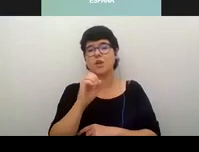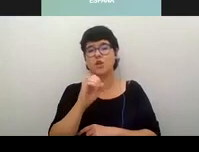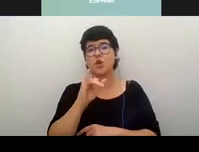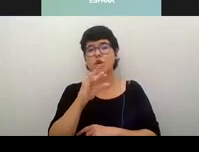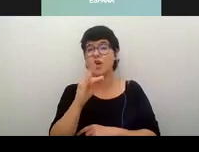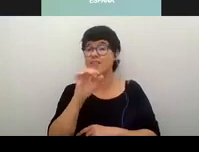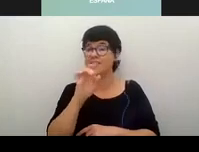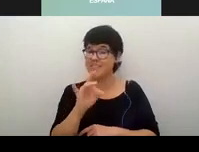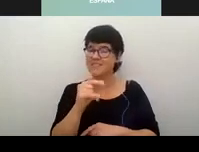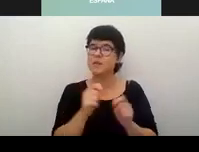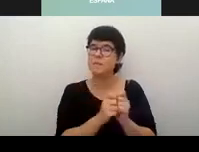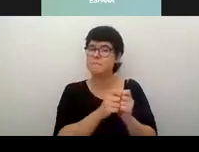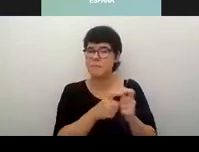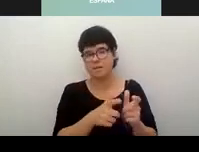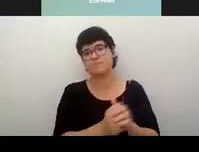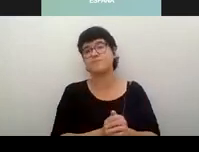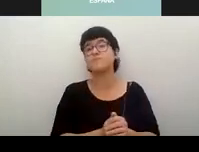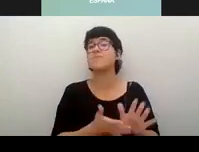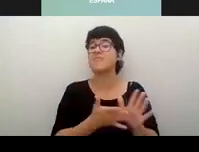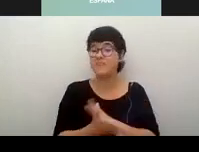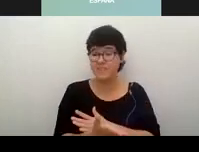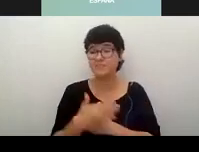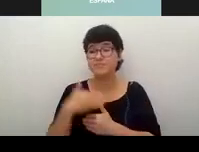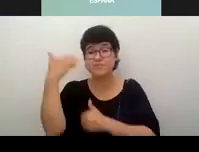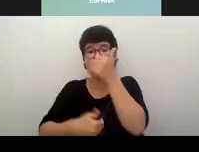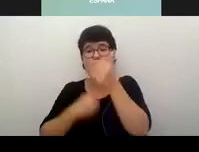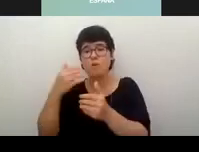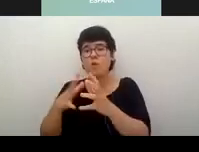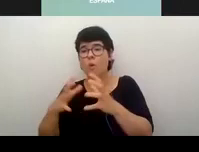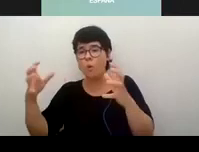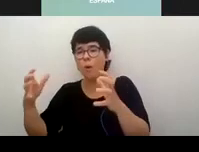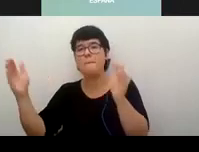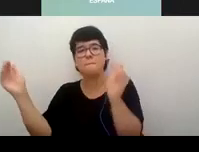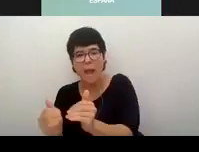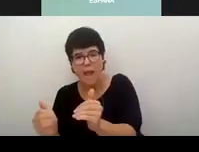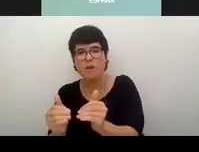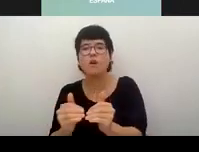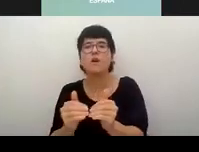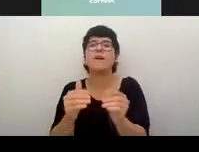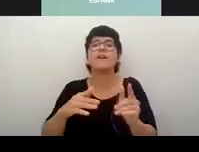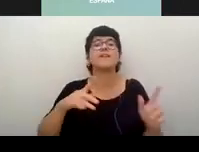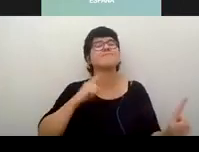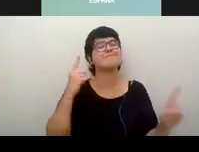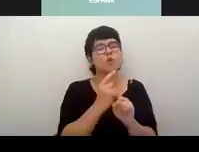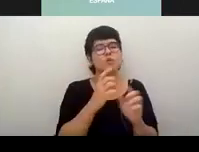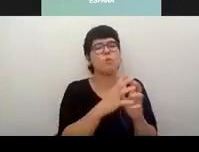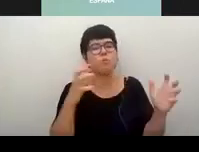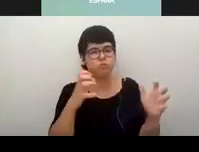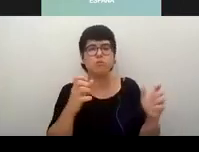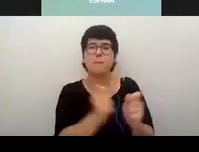procesos inflamatorios y aumentando las bacterias antiinflamatorias. El entrenamiento de fuerza, insisto, en